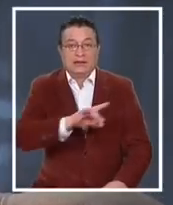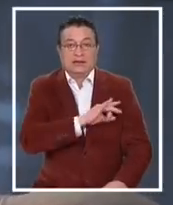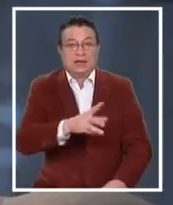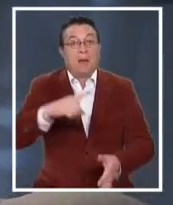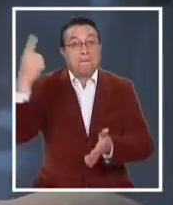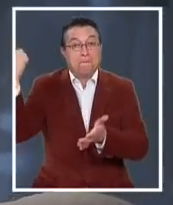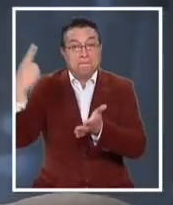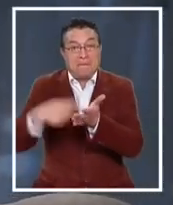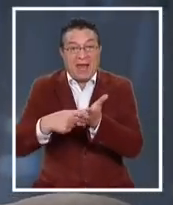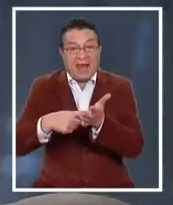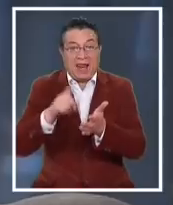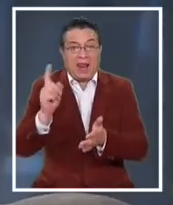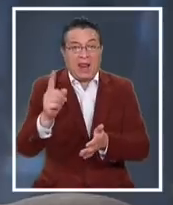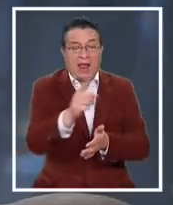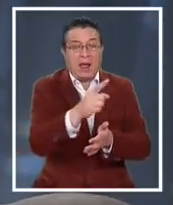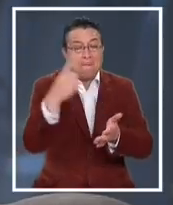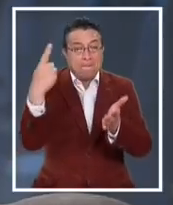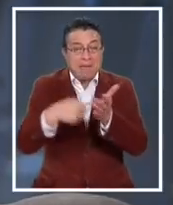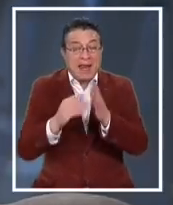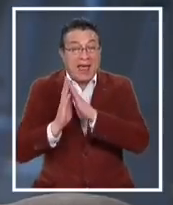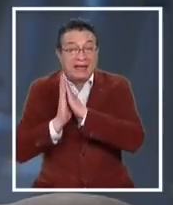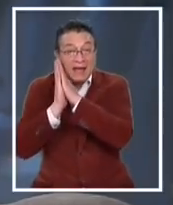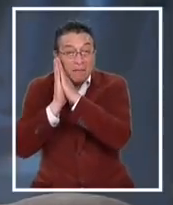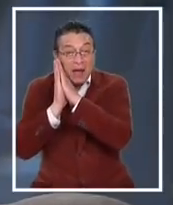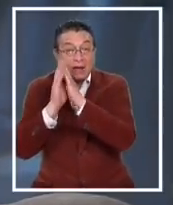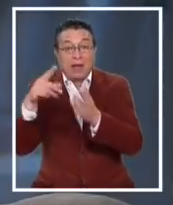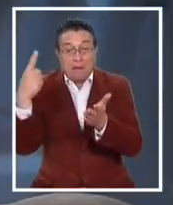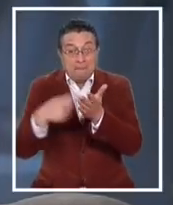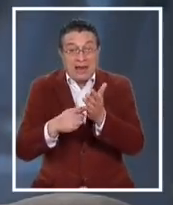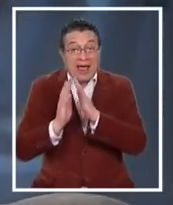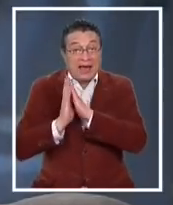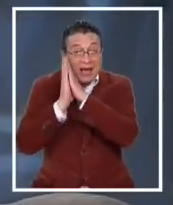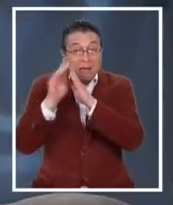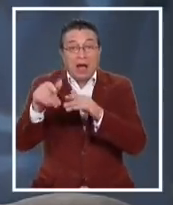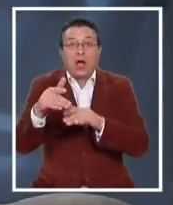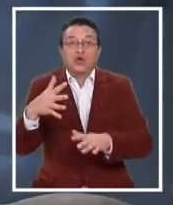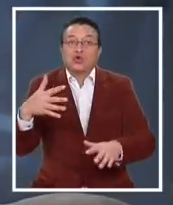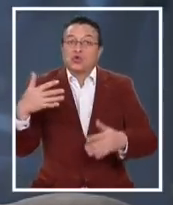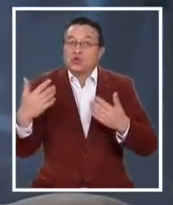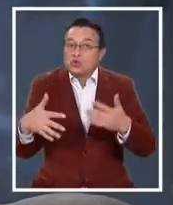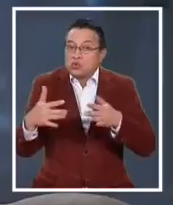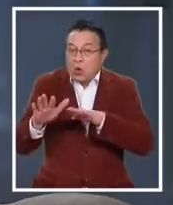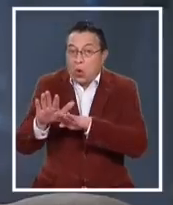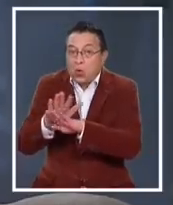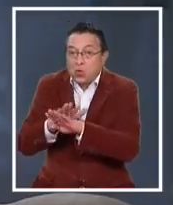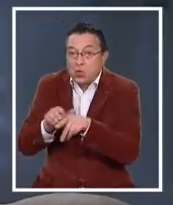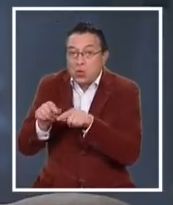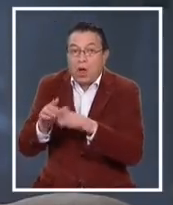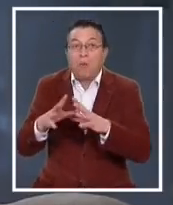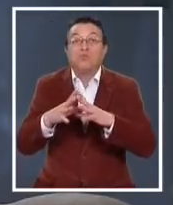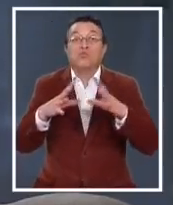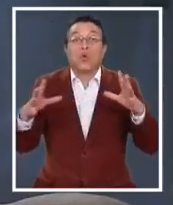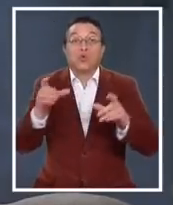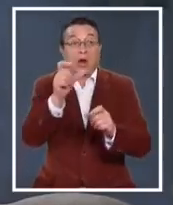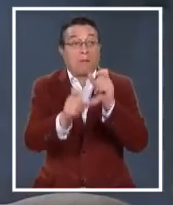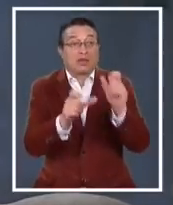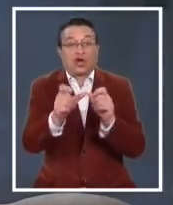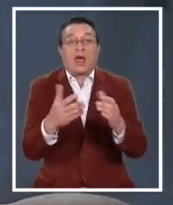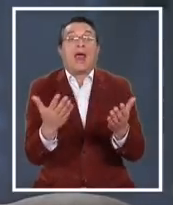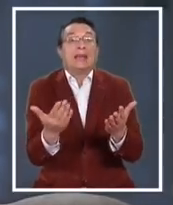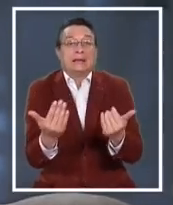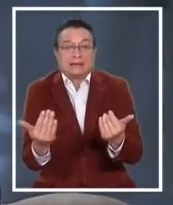1000 camas. Y estas 1000 camas son como tesoros. Voy a tratar de explicar lo más fácil posible. Requieren mucha gente, esto lo hemos